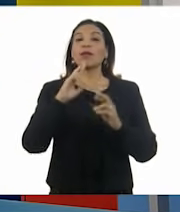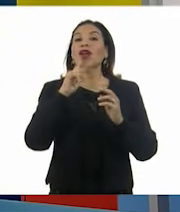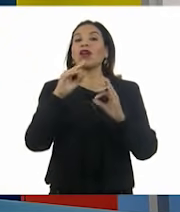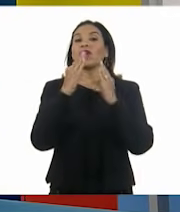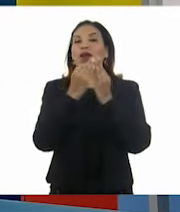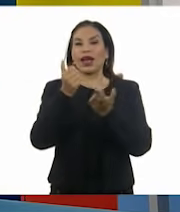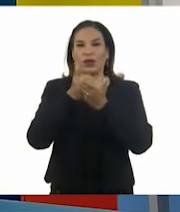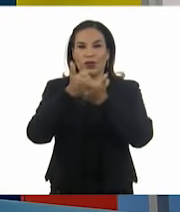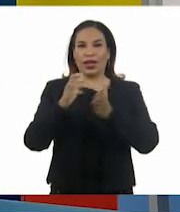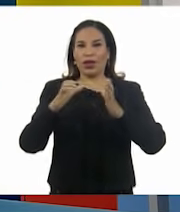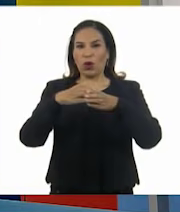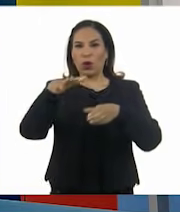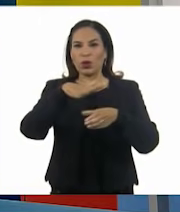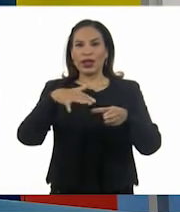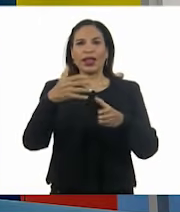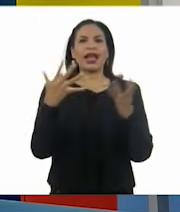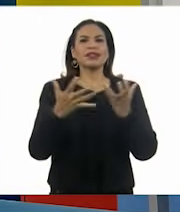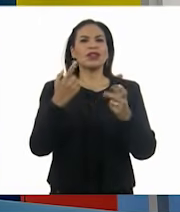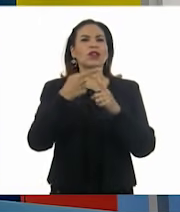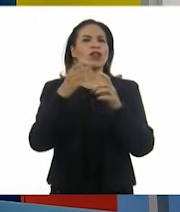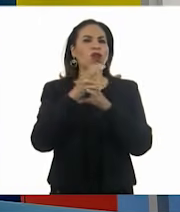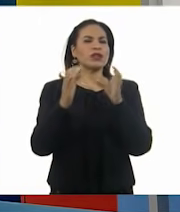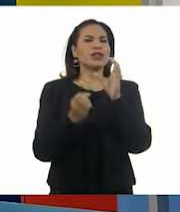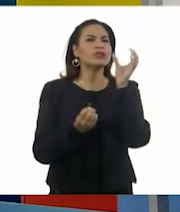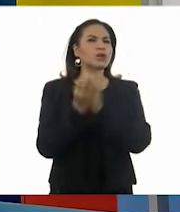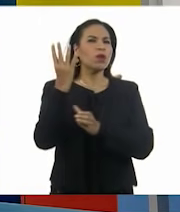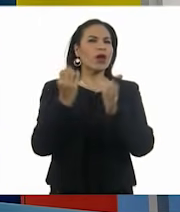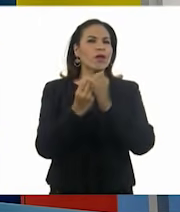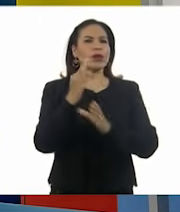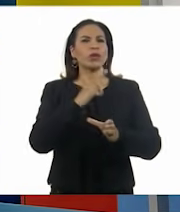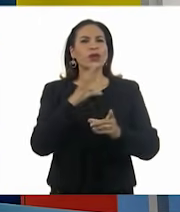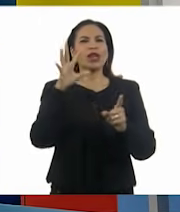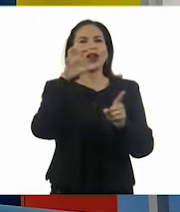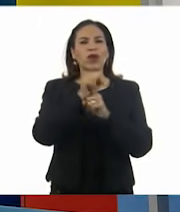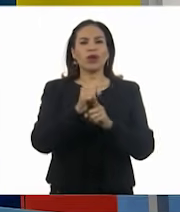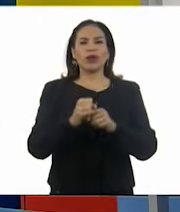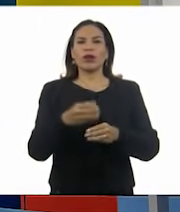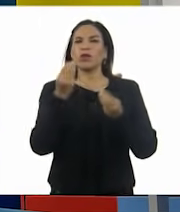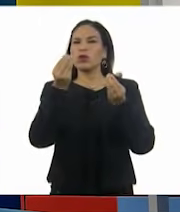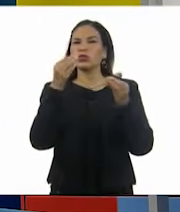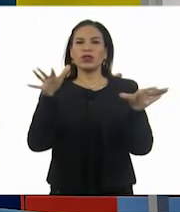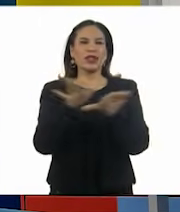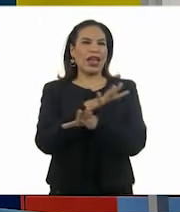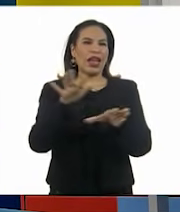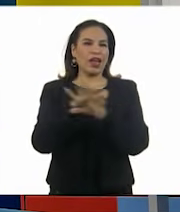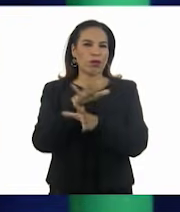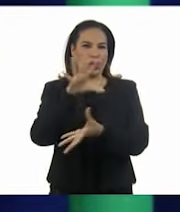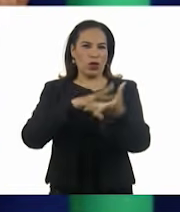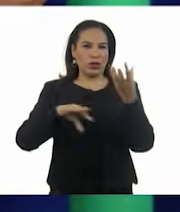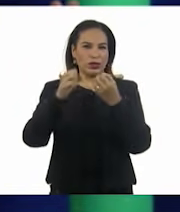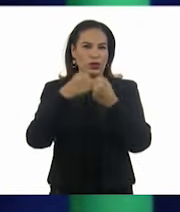manera de apoyar a tu comunidad es haciendo cosas nuevas para poder lograr, pero muchos cambios en la sociedad.